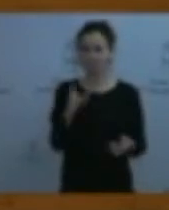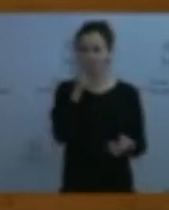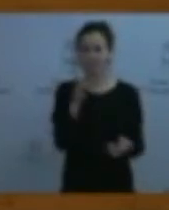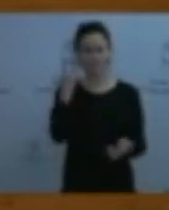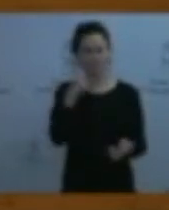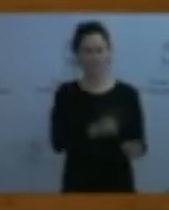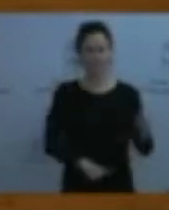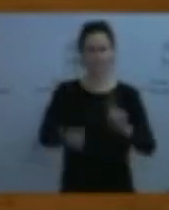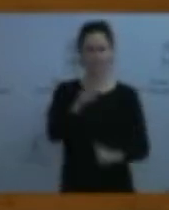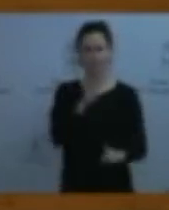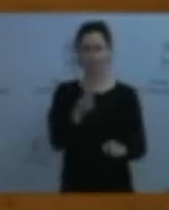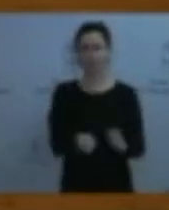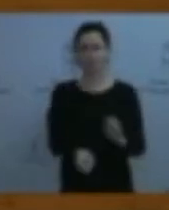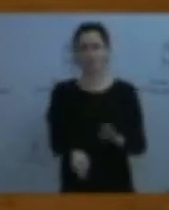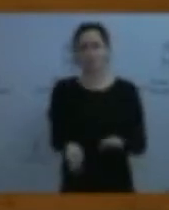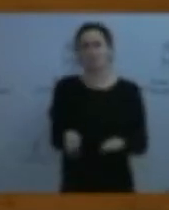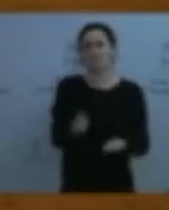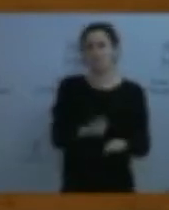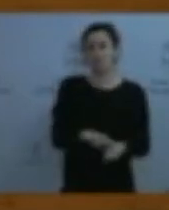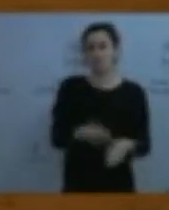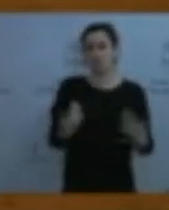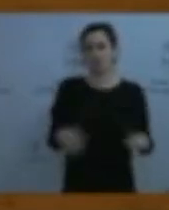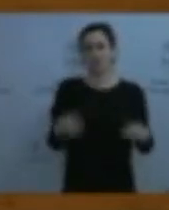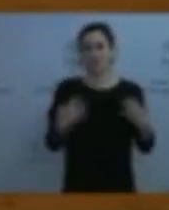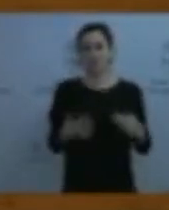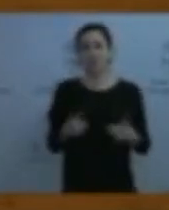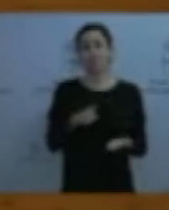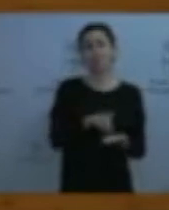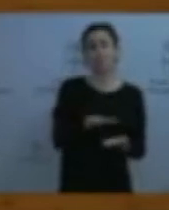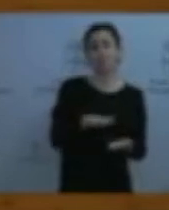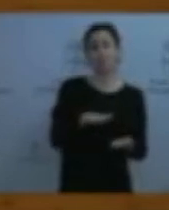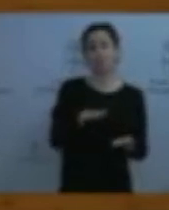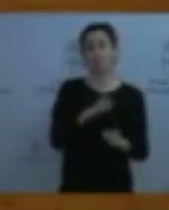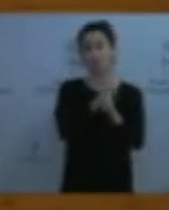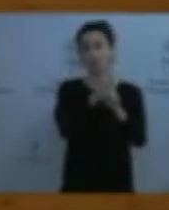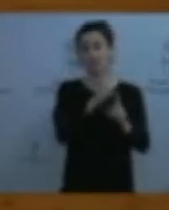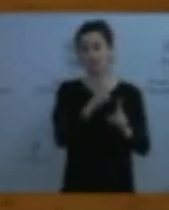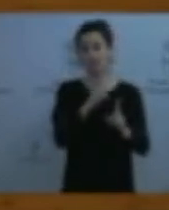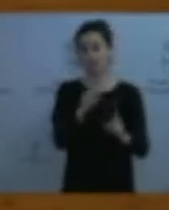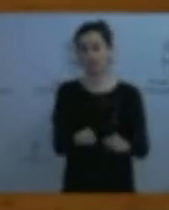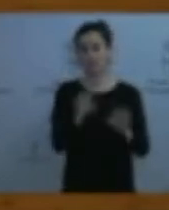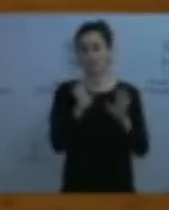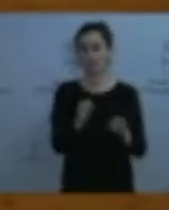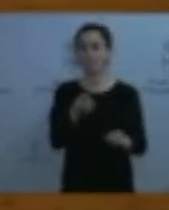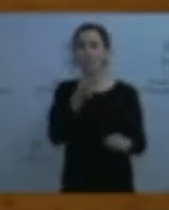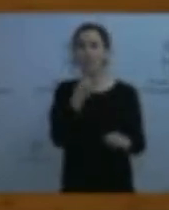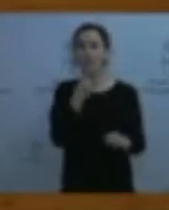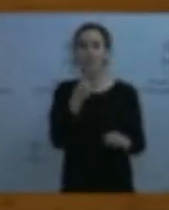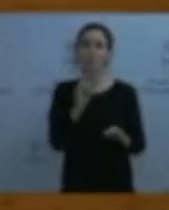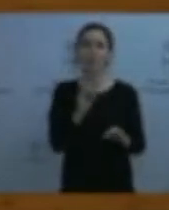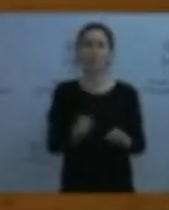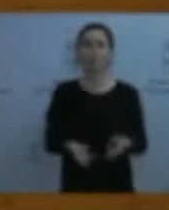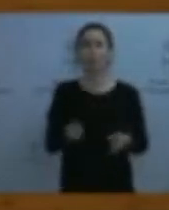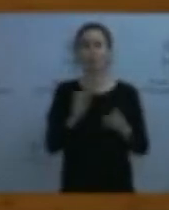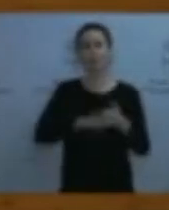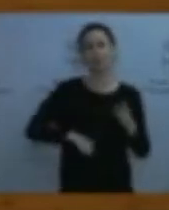que es despertarse con noticias de deportaciones, xenofobia, con tremendas dificultades para mantener la residencia, no conocer qué va a